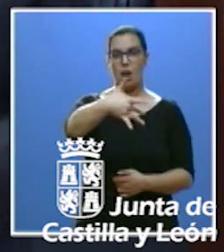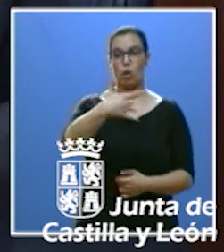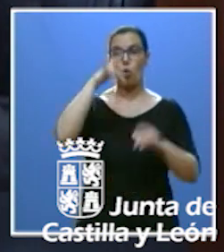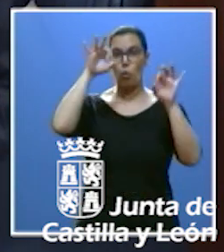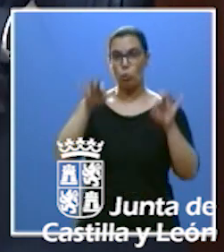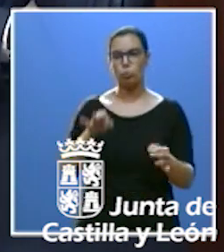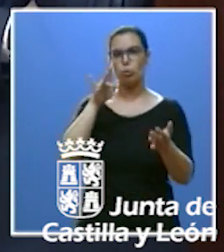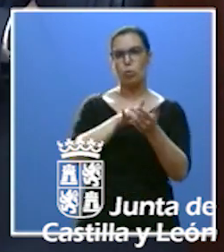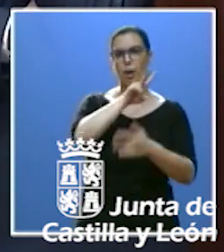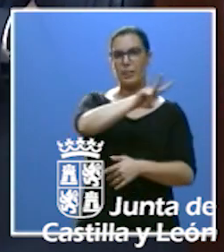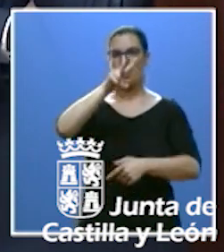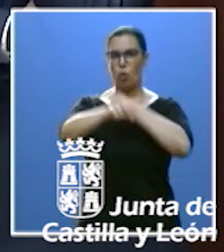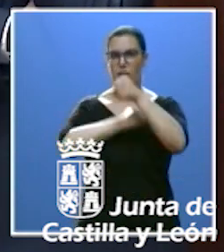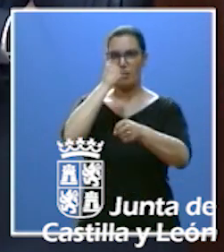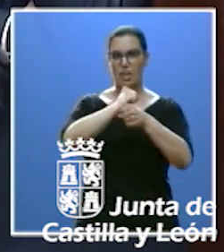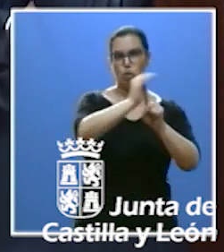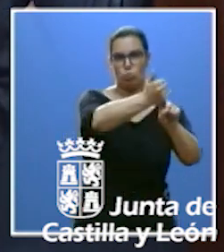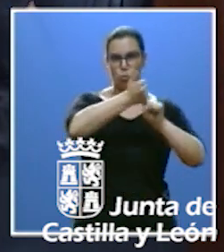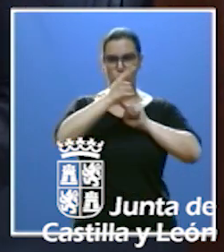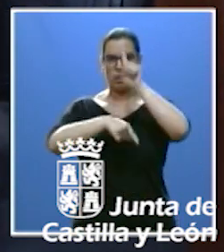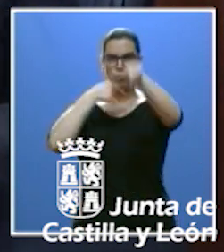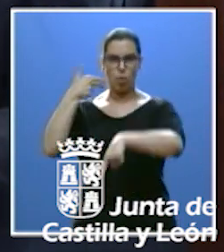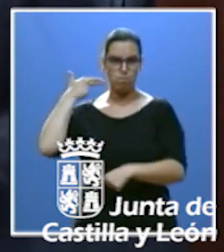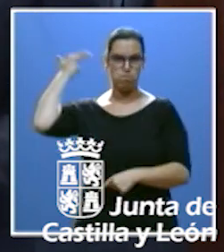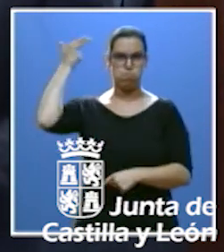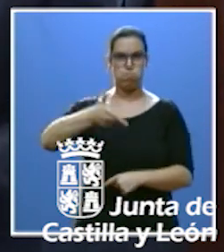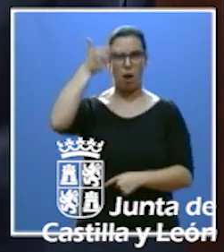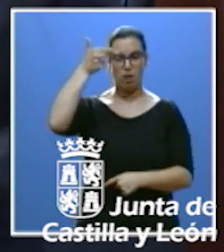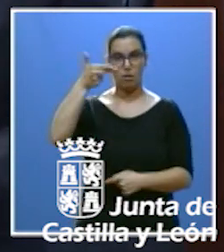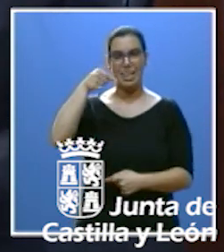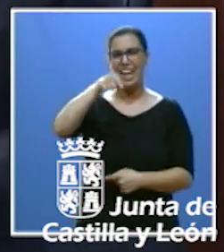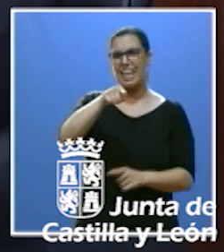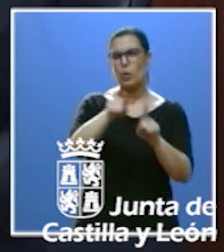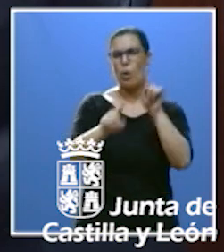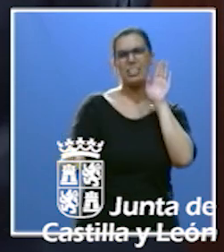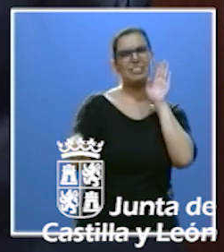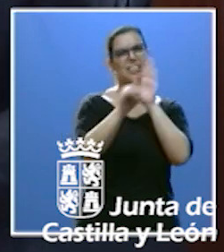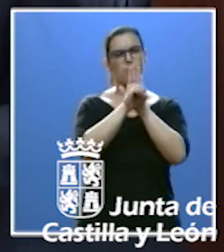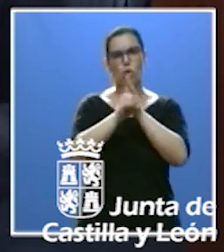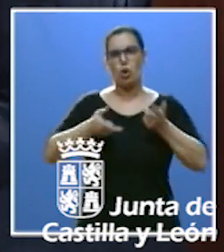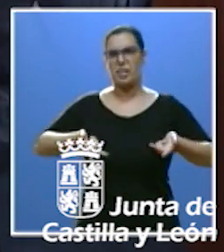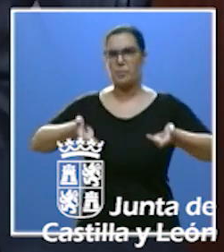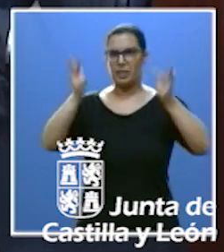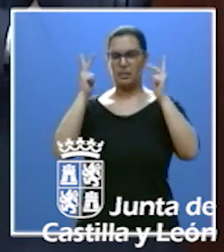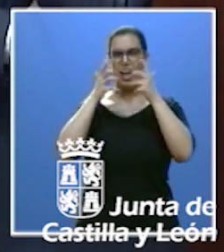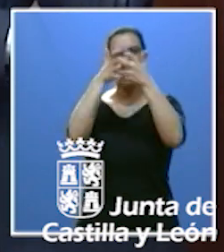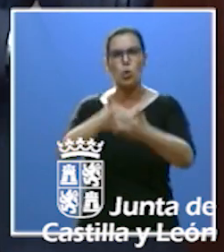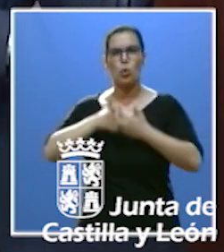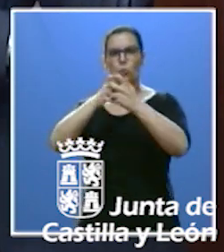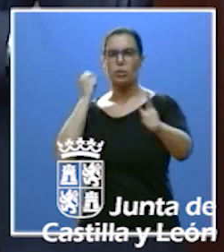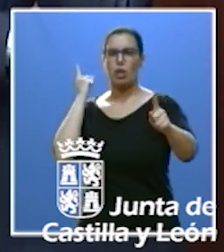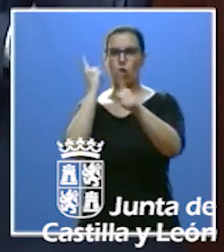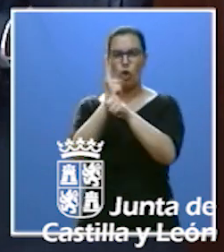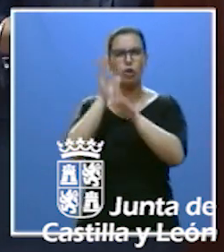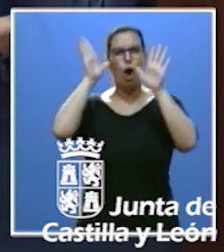su secuestro y vil asesinato. Él fue símbolo de la libertad, de la lucha contra la barbarie y del